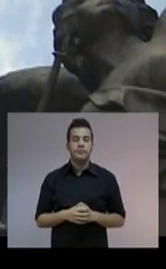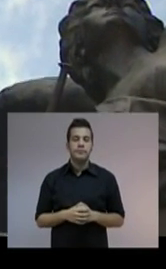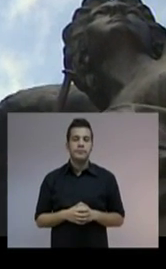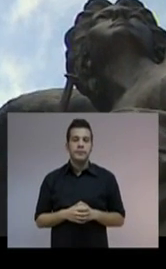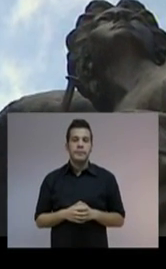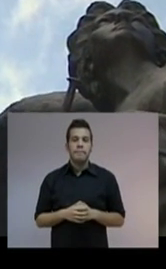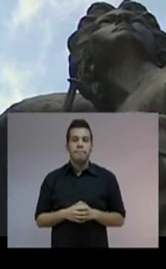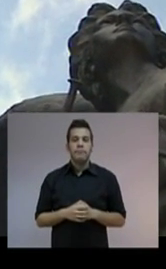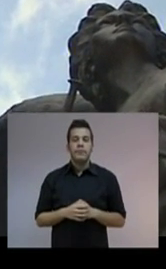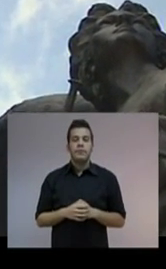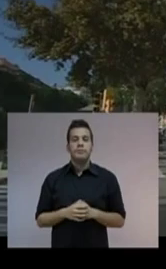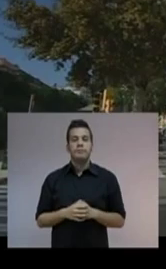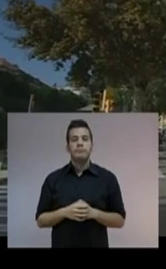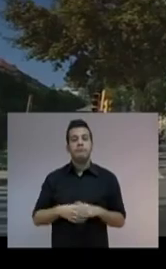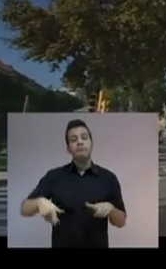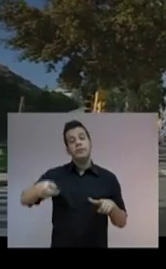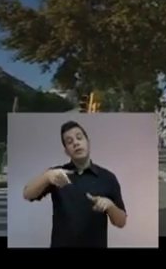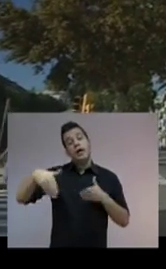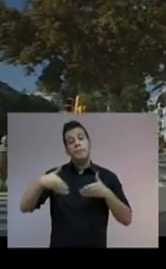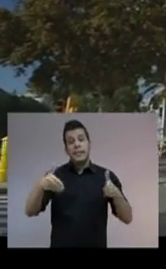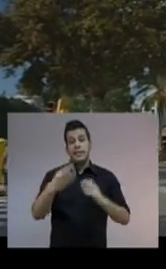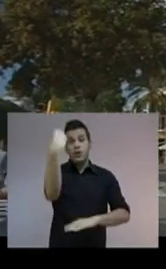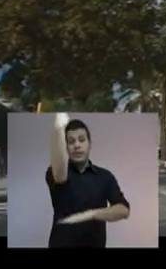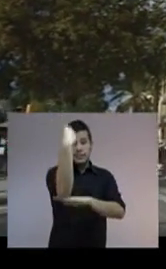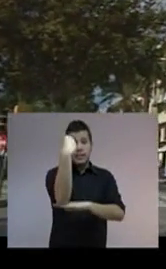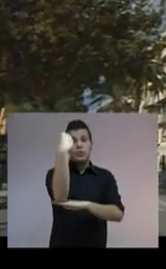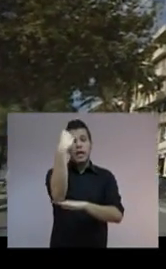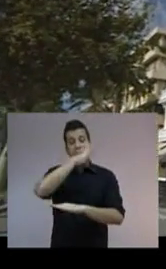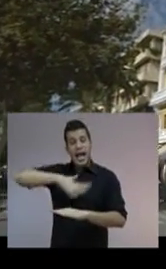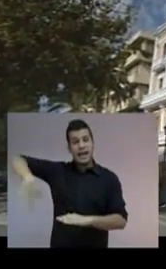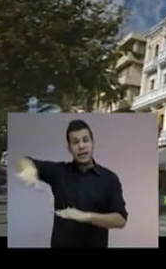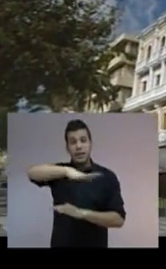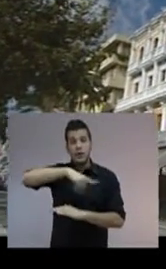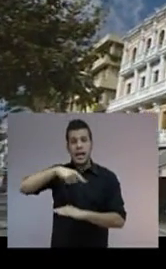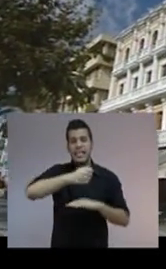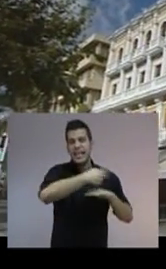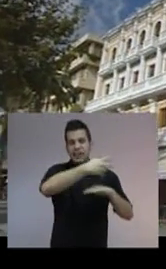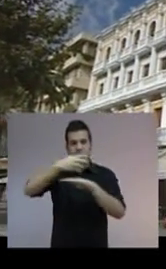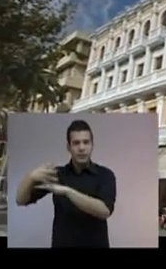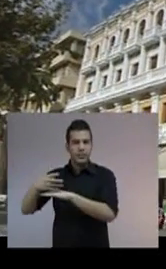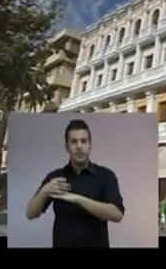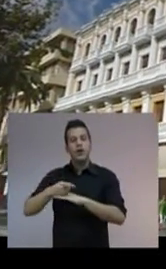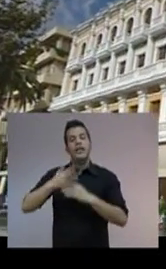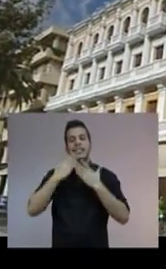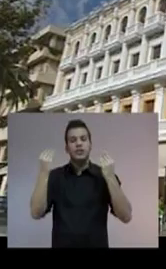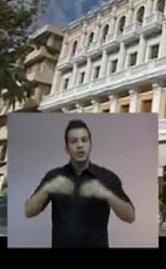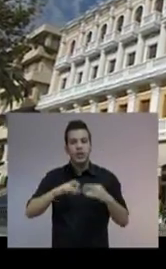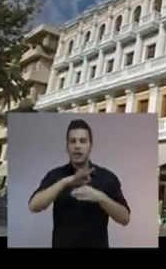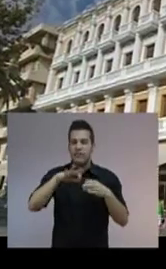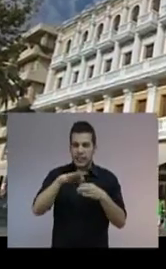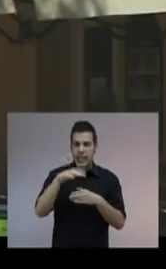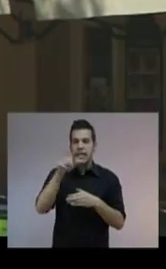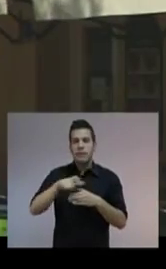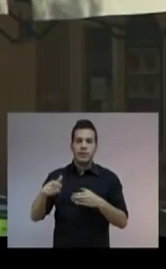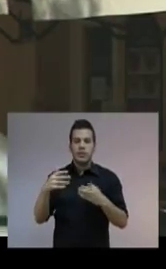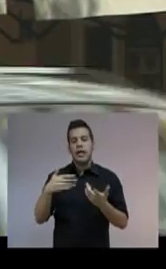Alrededor de la estatua que preside este céntrico paseo, encontramos edificios históricos, cafeterías y gente que descansa en sus